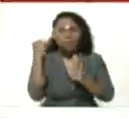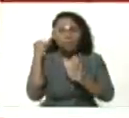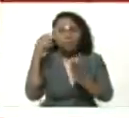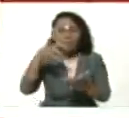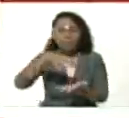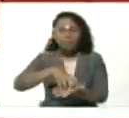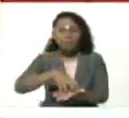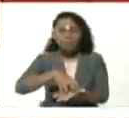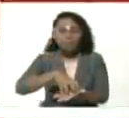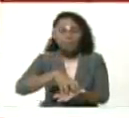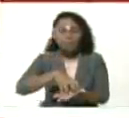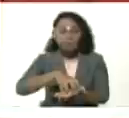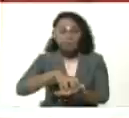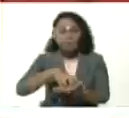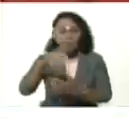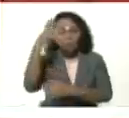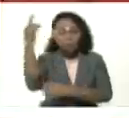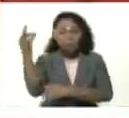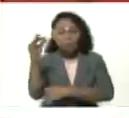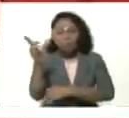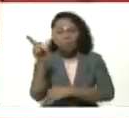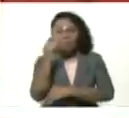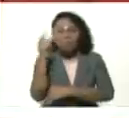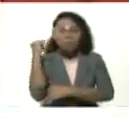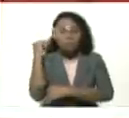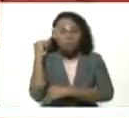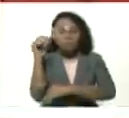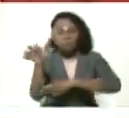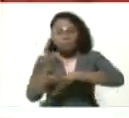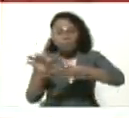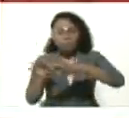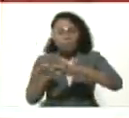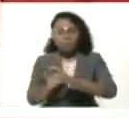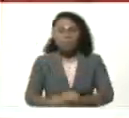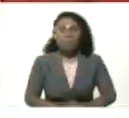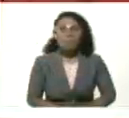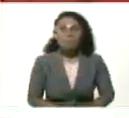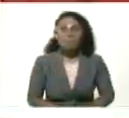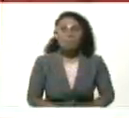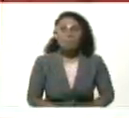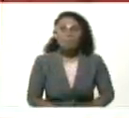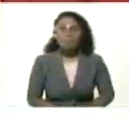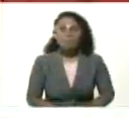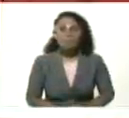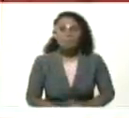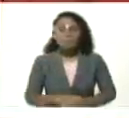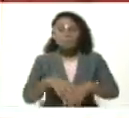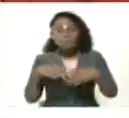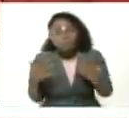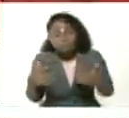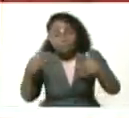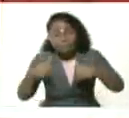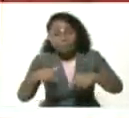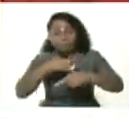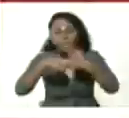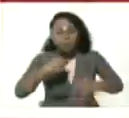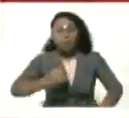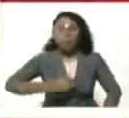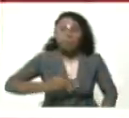regionales y los concejales y las concejalas de los consejos municipales. En revolución solo es